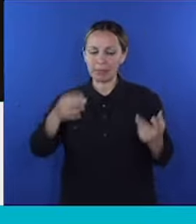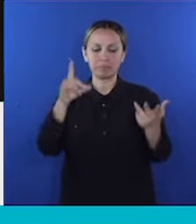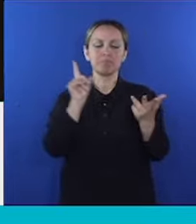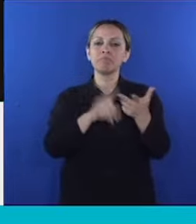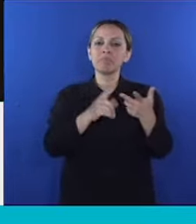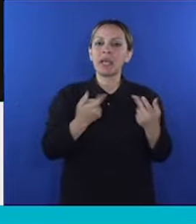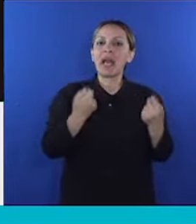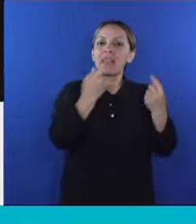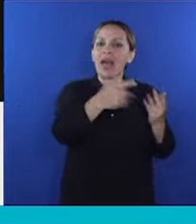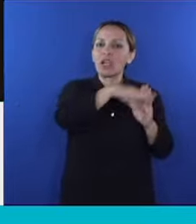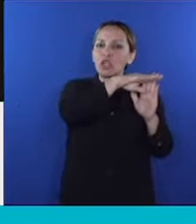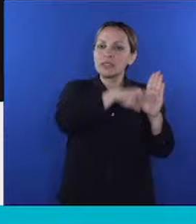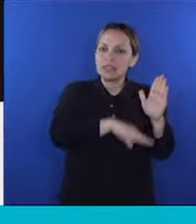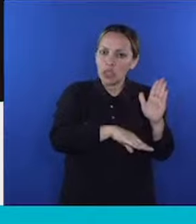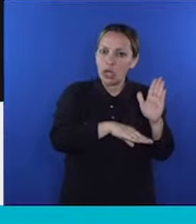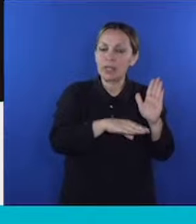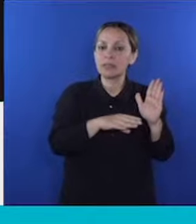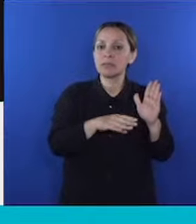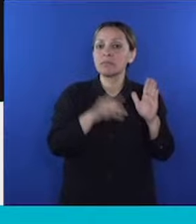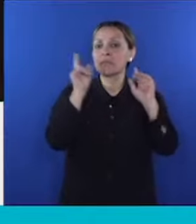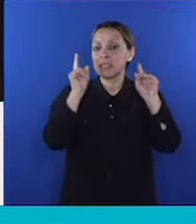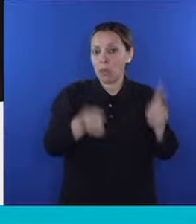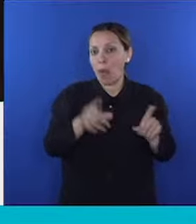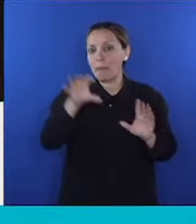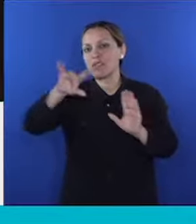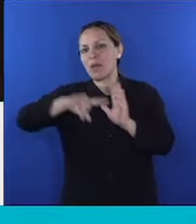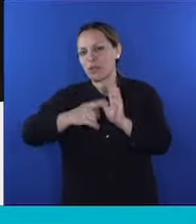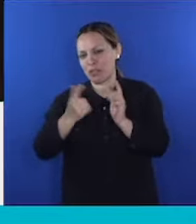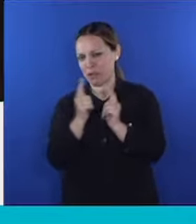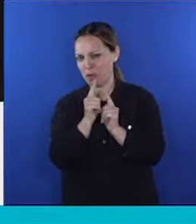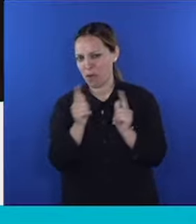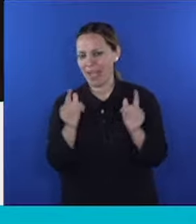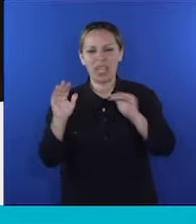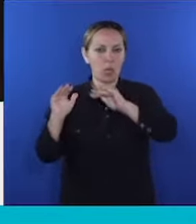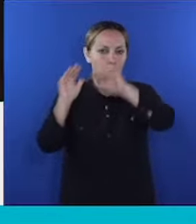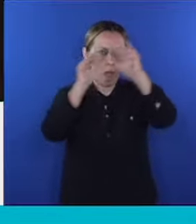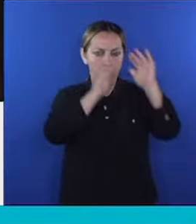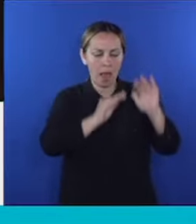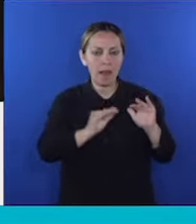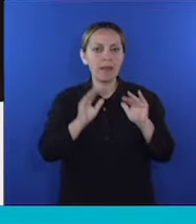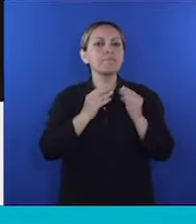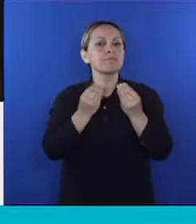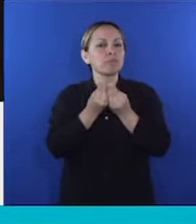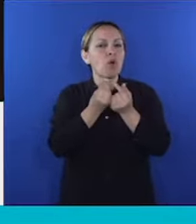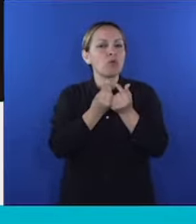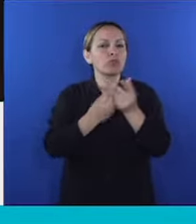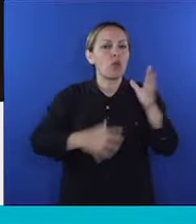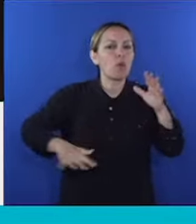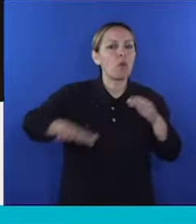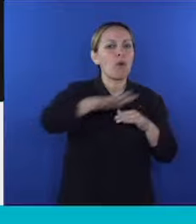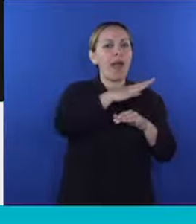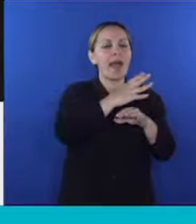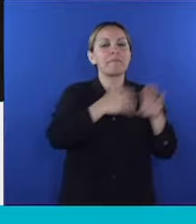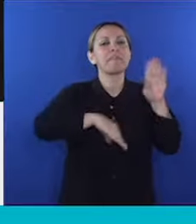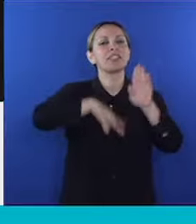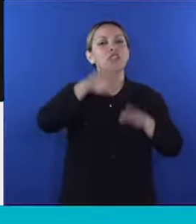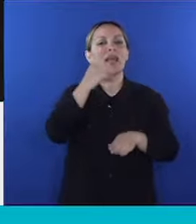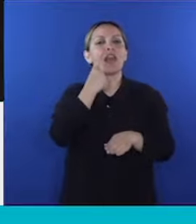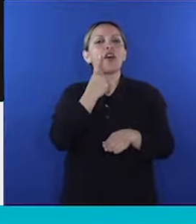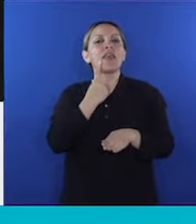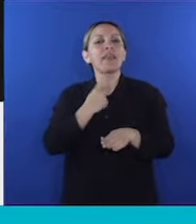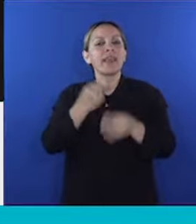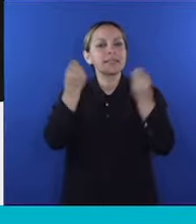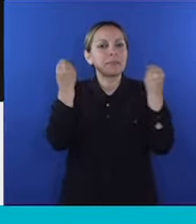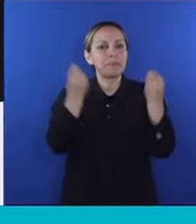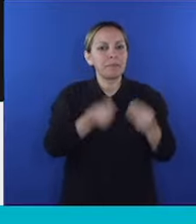condiciones que tampoco están garantiz acá en la provincia de Buenos Aires como muchos lugares que que se pierden la mayor cantidad de los días de clase